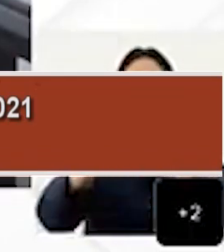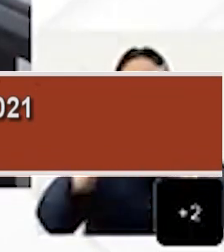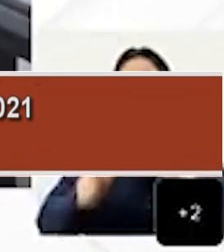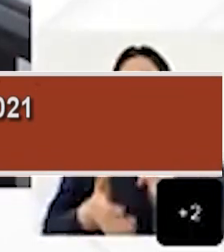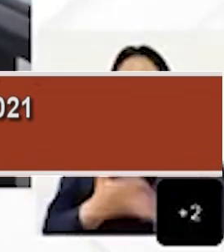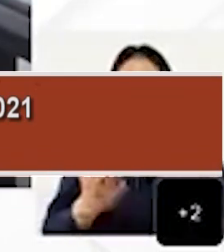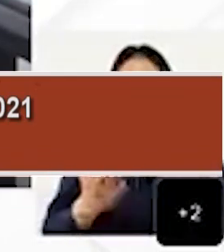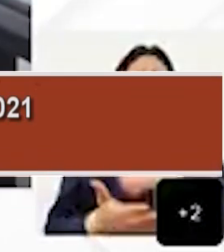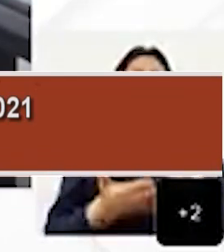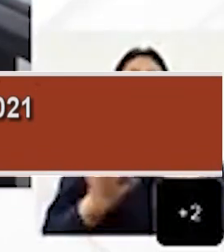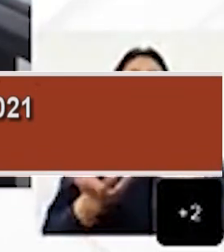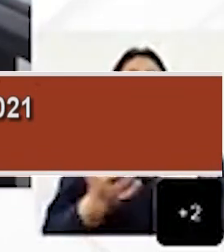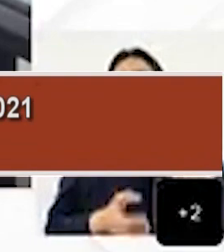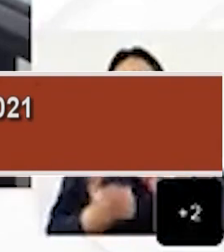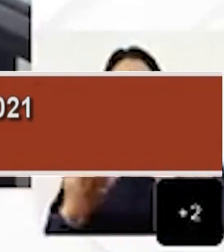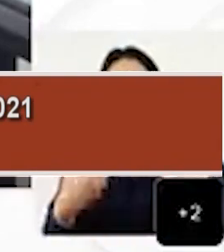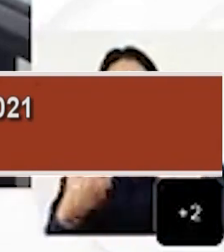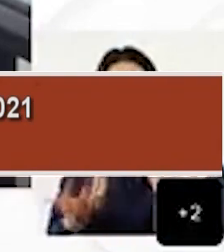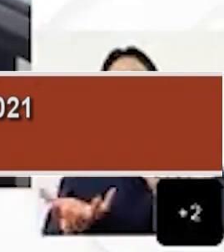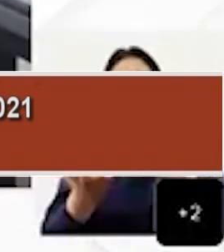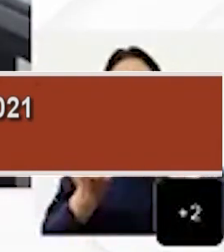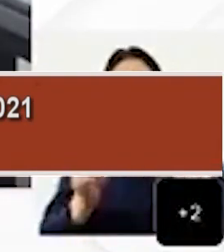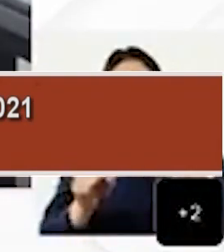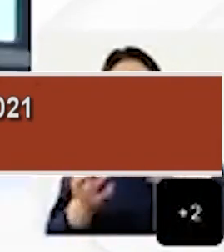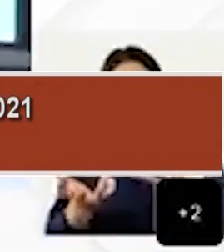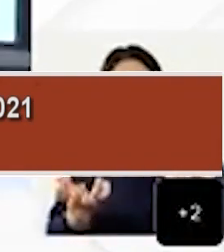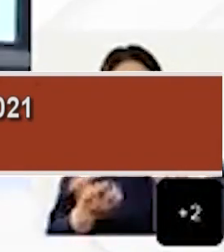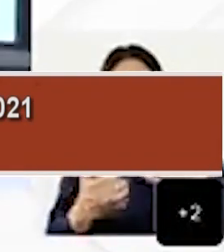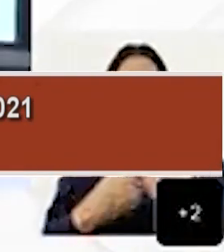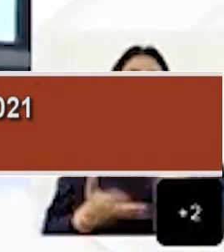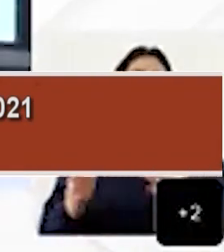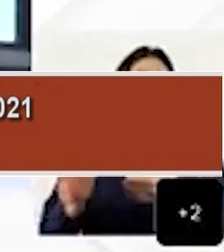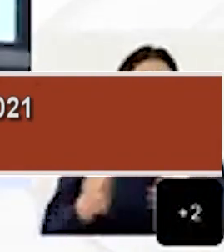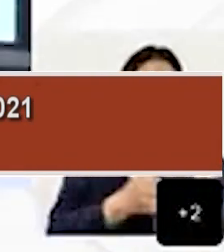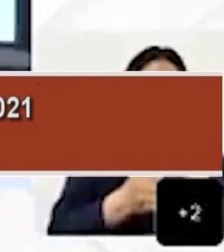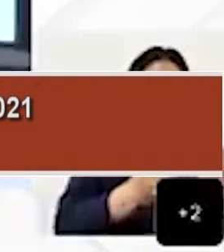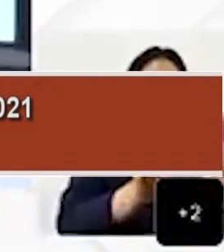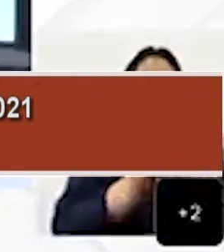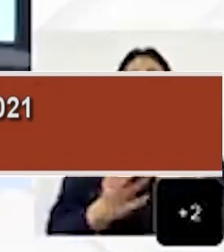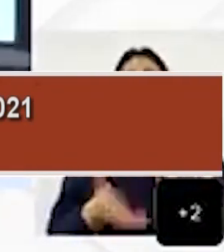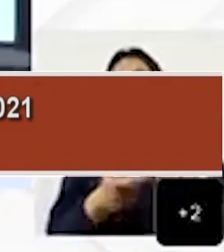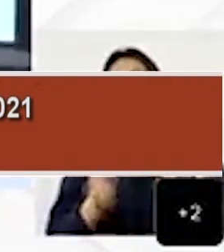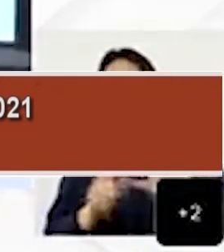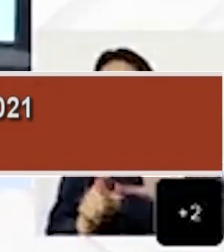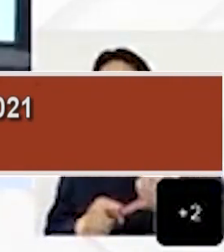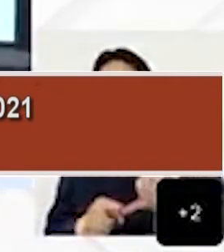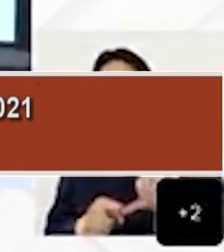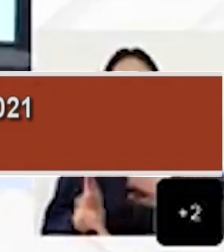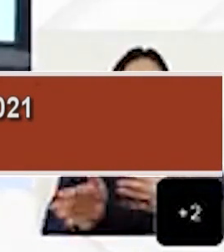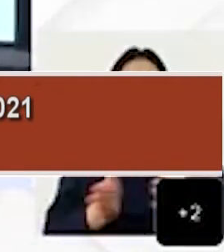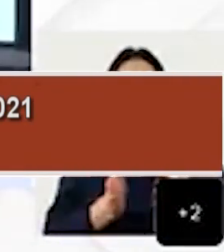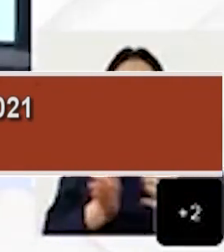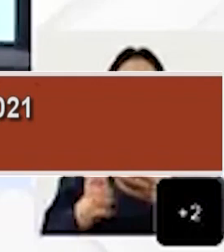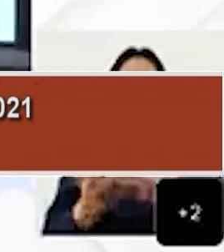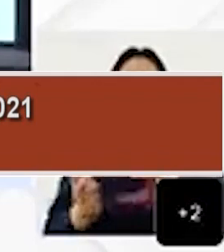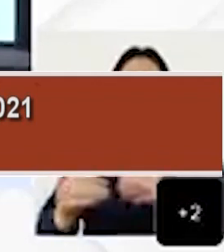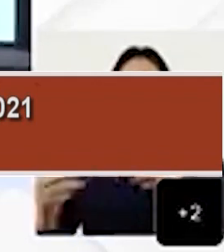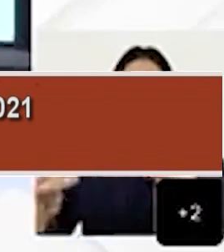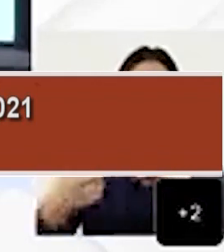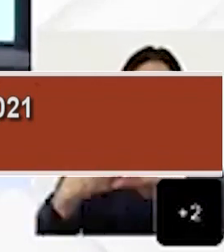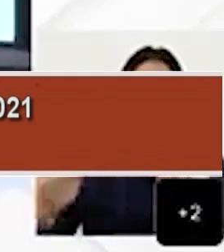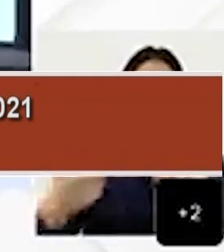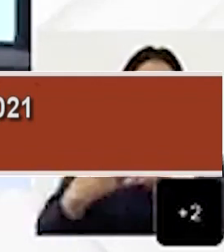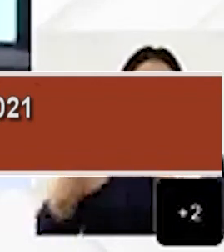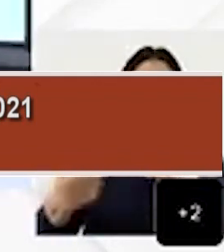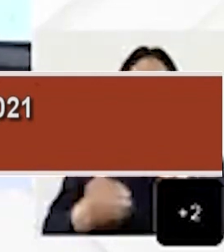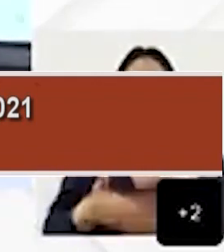la que quisiéramos tener. Es decir, carreteras centrales que son autopistas con dos carriles de ida, dos carriles de vuelta, con todas